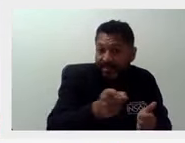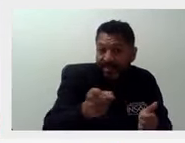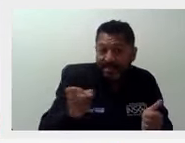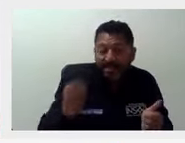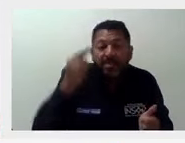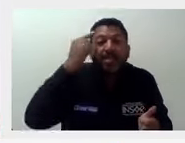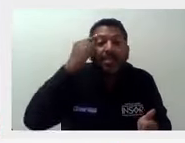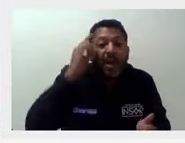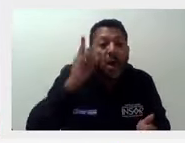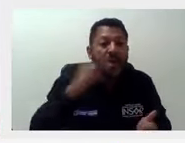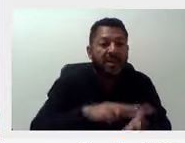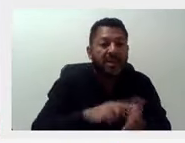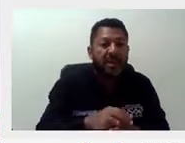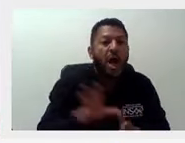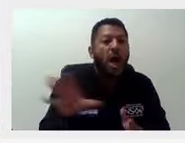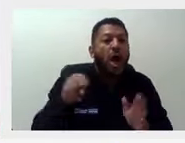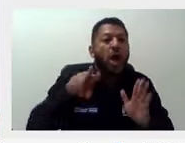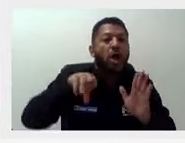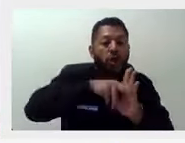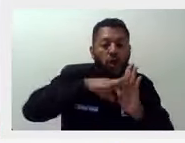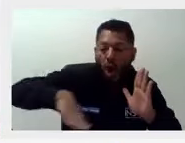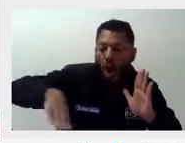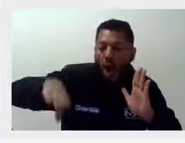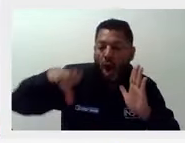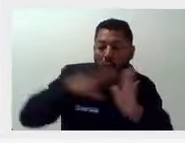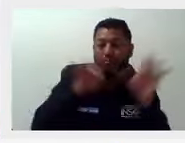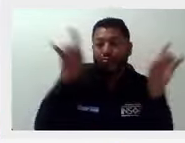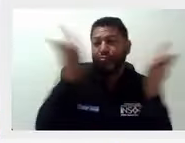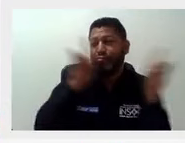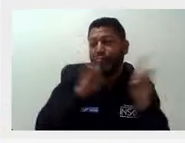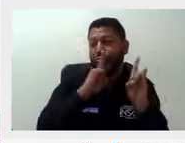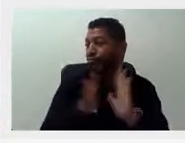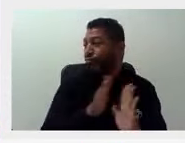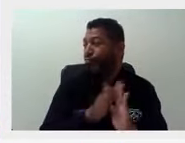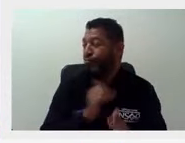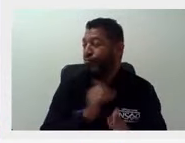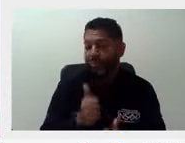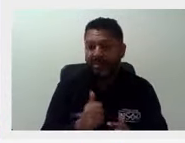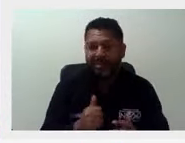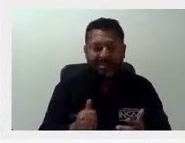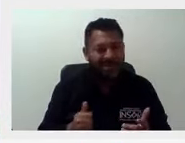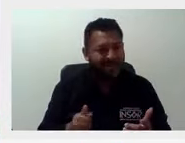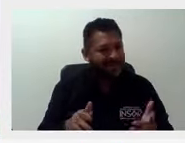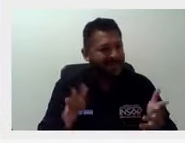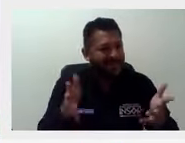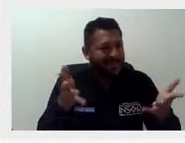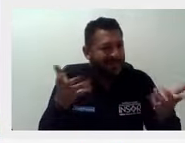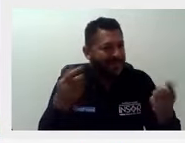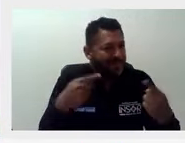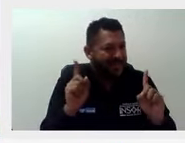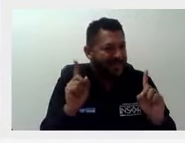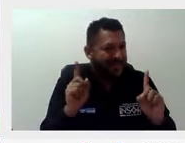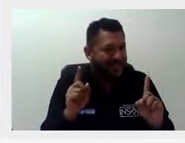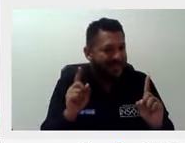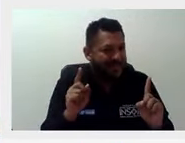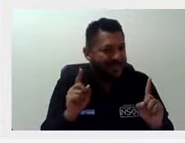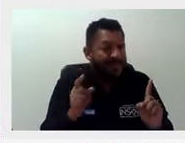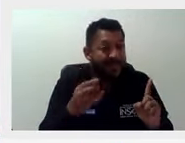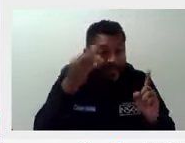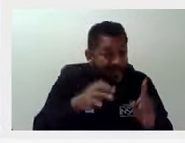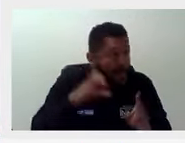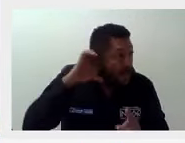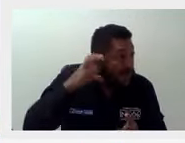establecerse hoy que todos tuvieran banda ancha y cuánta cosa, porque no es, o sea, no es lo que la realidad. Y